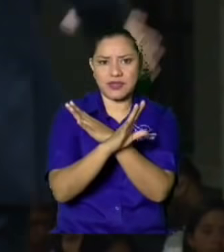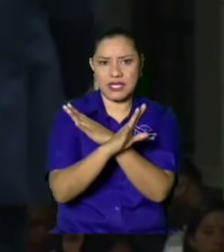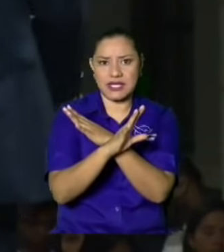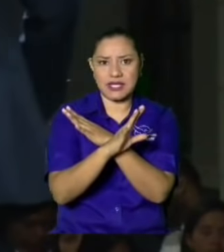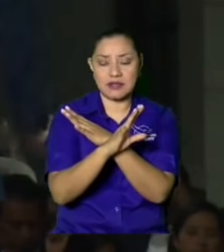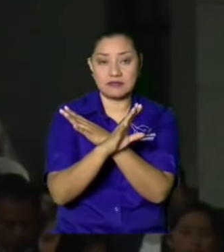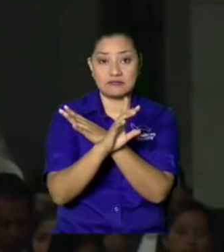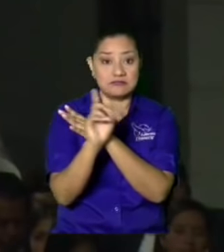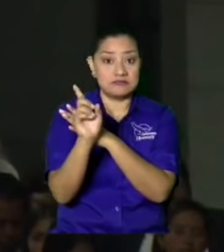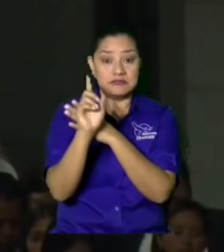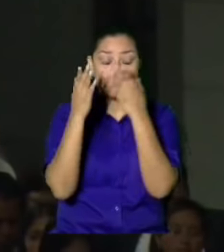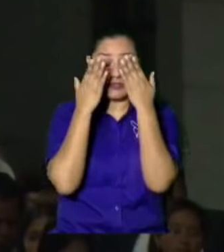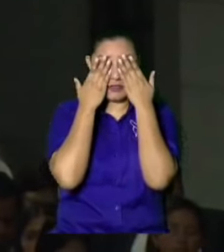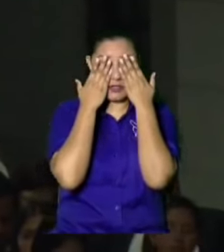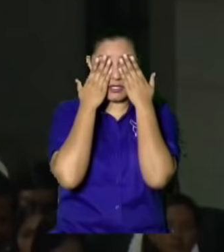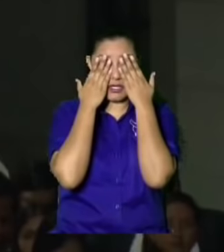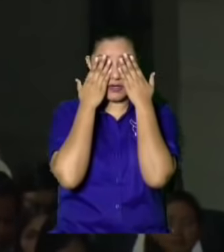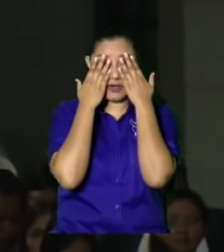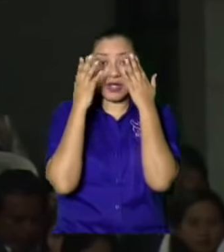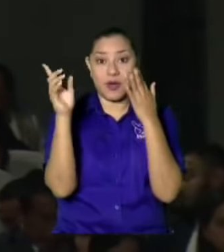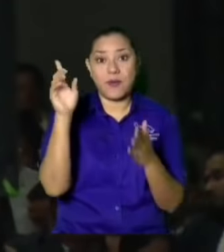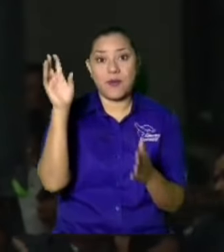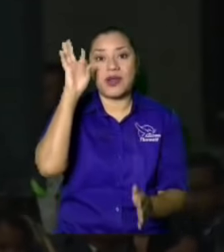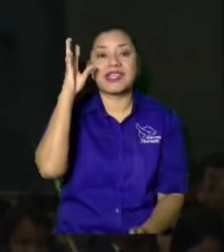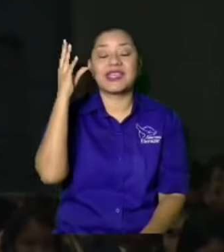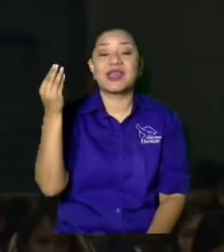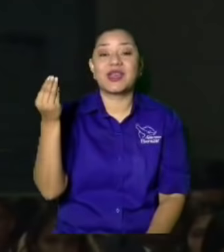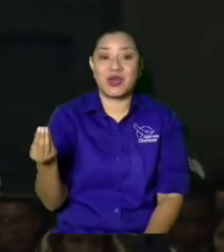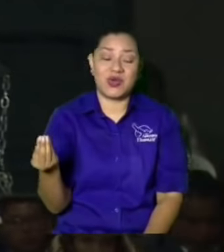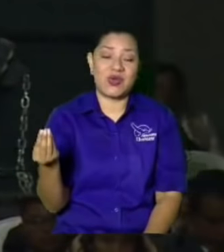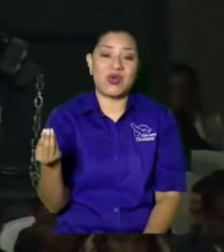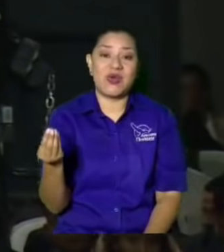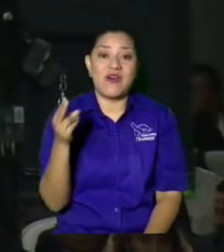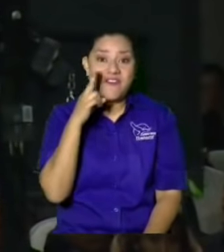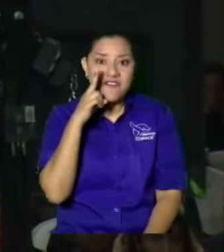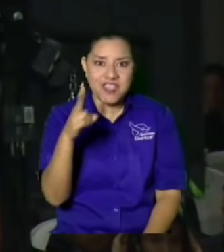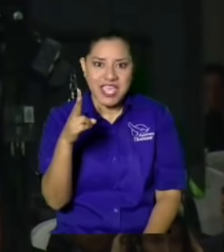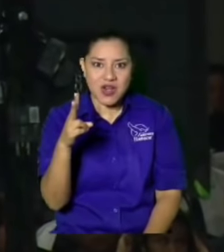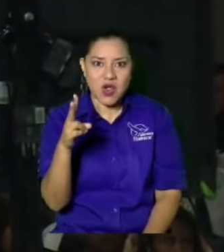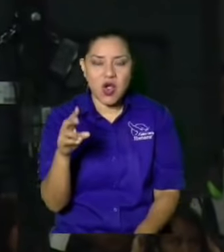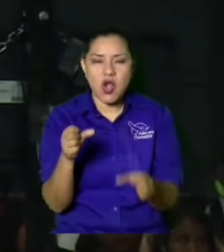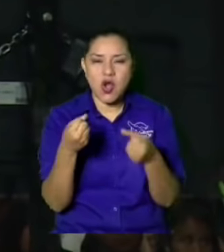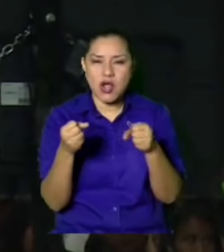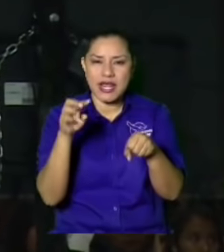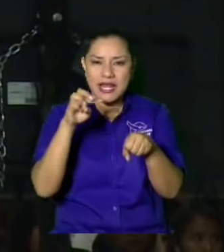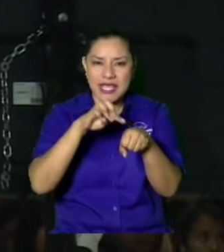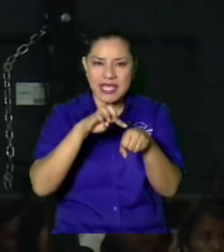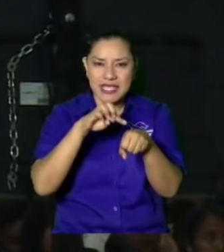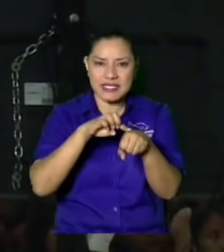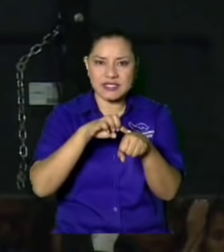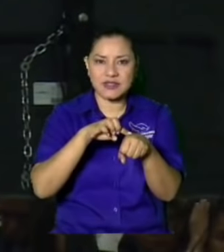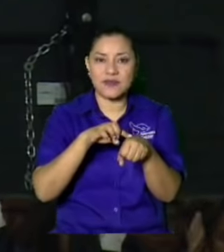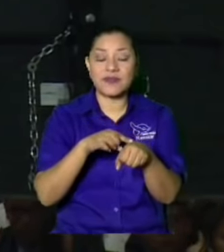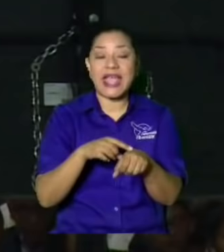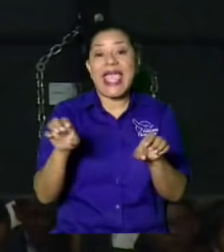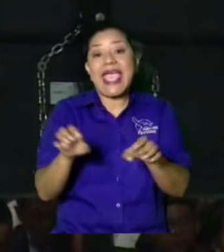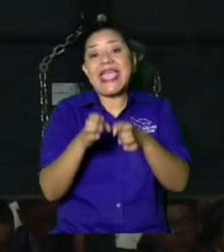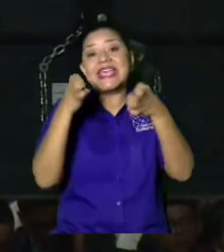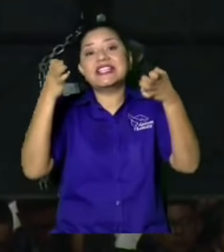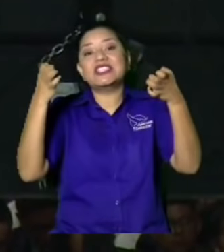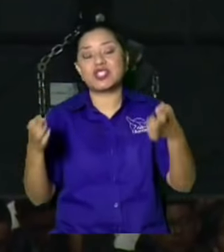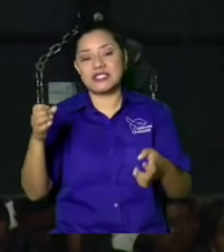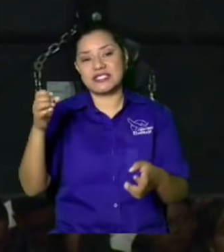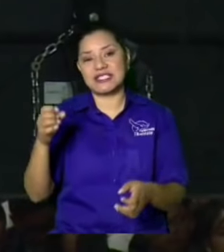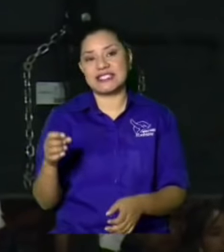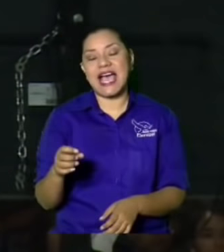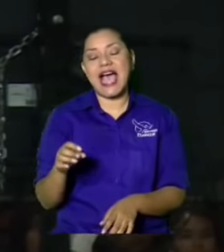Ni cuenta se dieron lo extraordinario que estaba haciendo Dios. Hay cosas ocultas a tu enemigo que Dios está haciendo